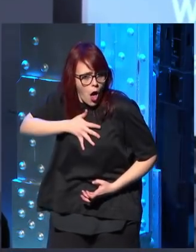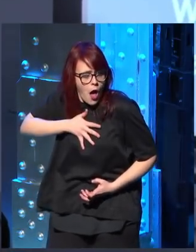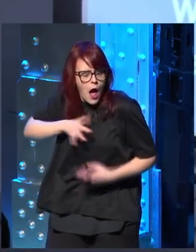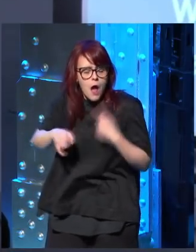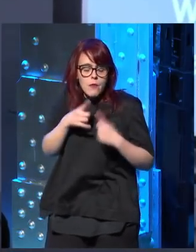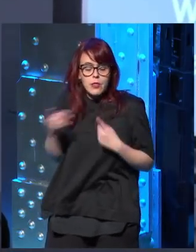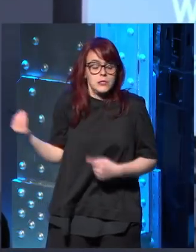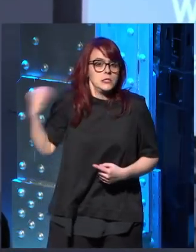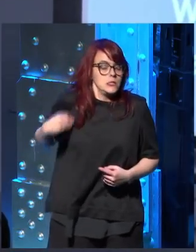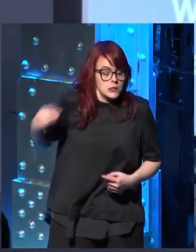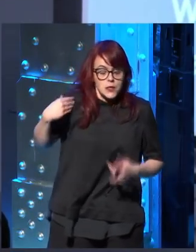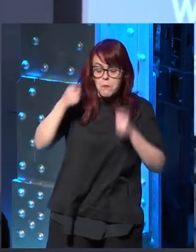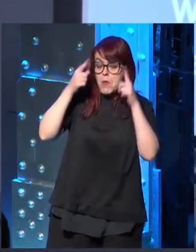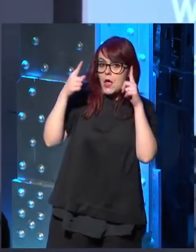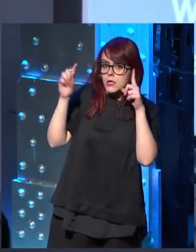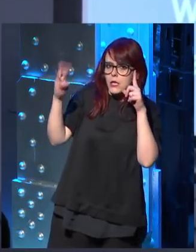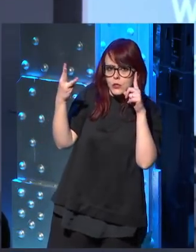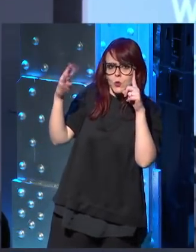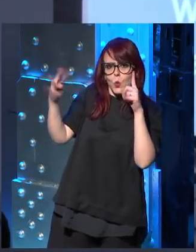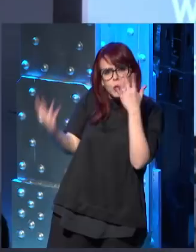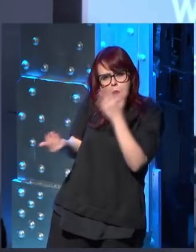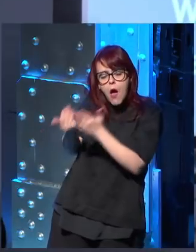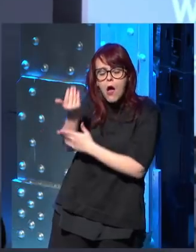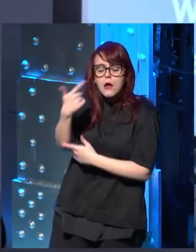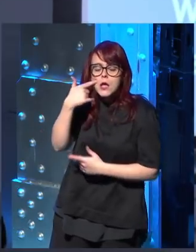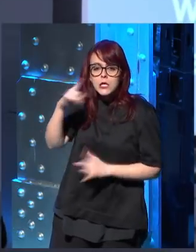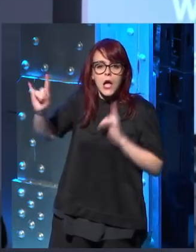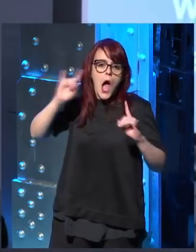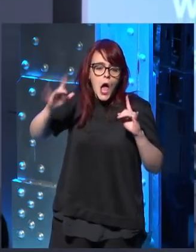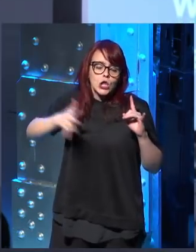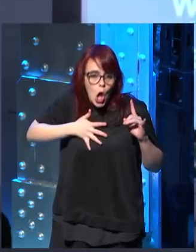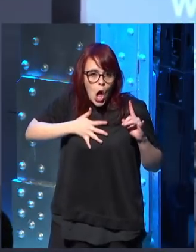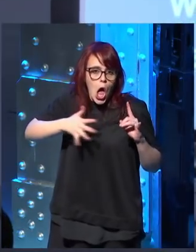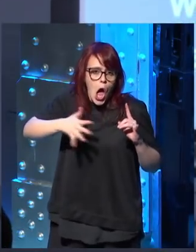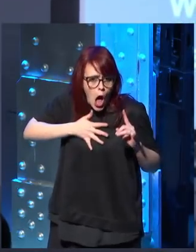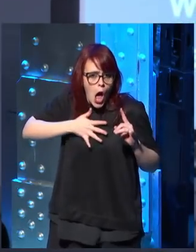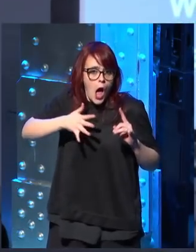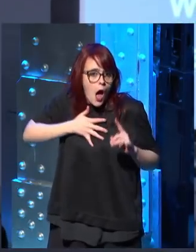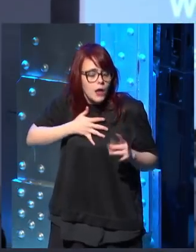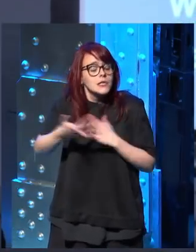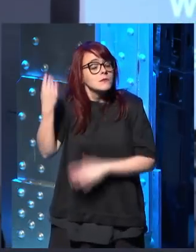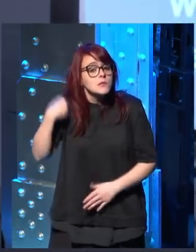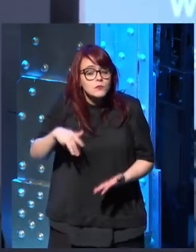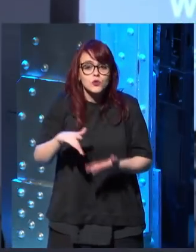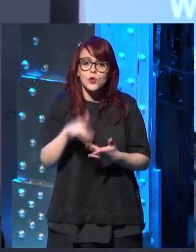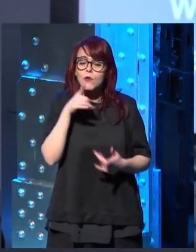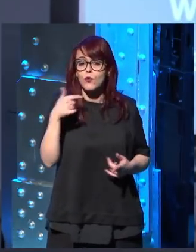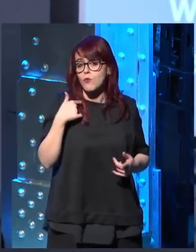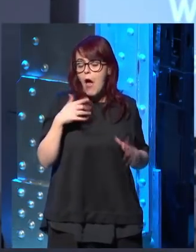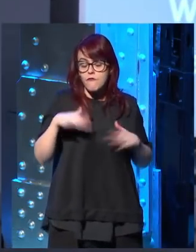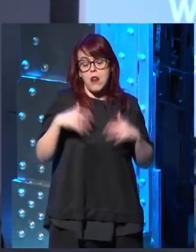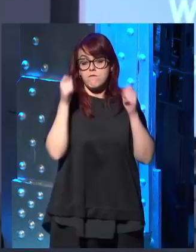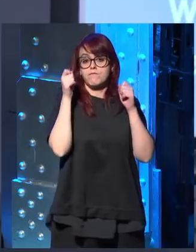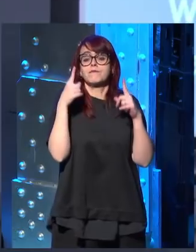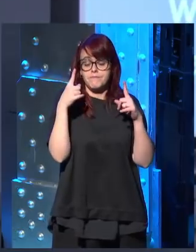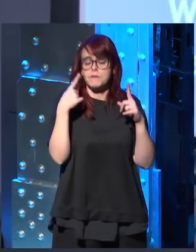veces me despertaba a las 3 o las 4 de la madrugada y la tos insomne estaba sonando. Y tal vez era el motivo del que me hubiera